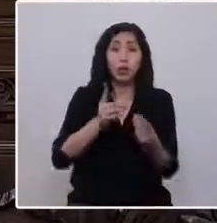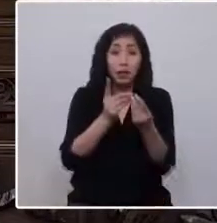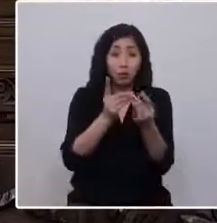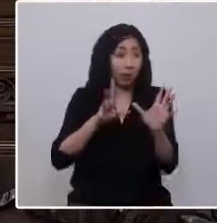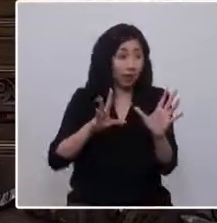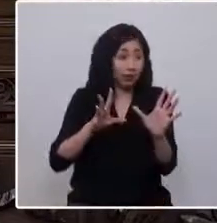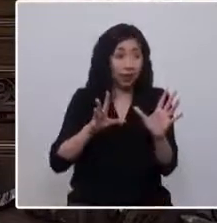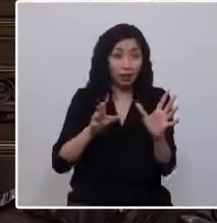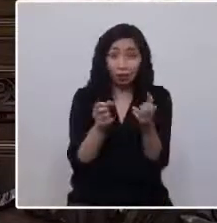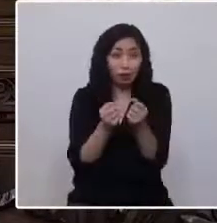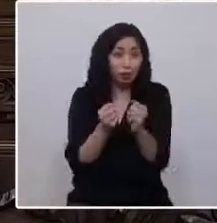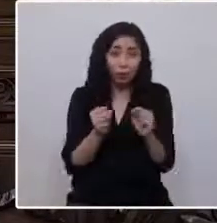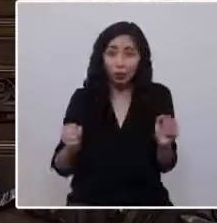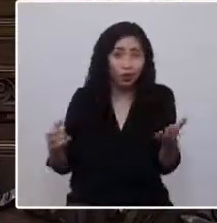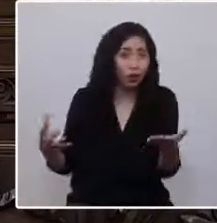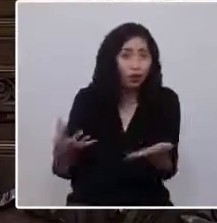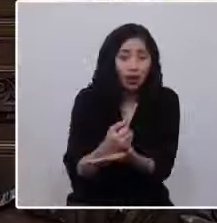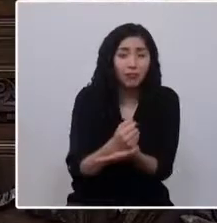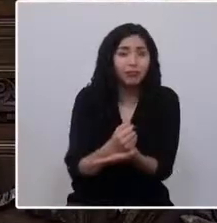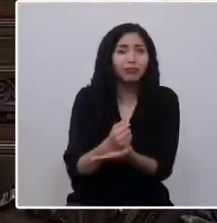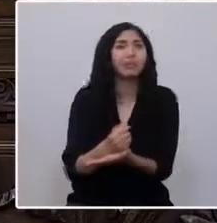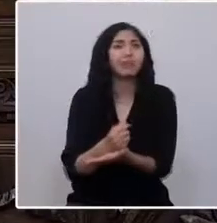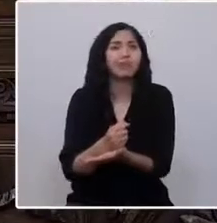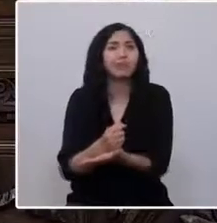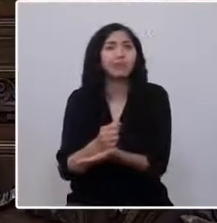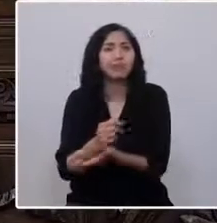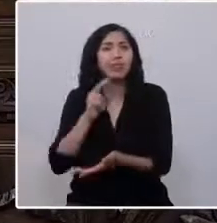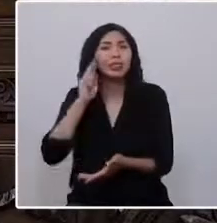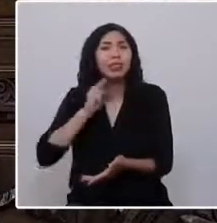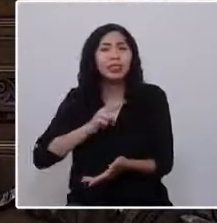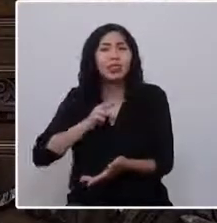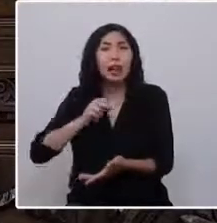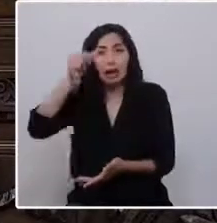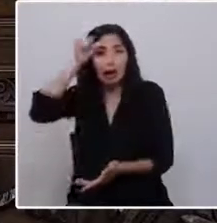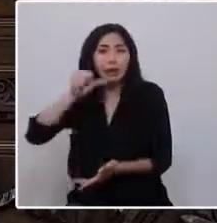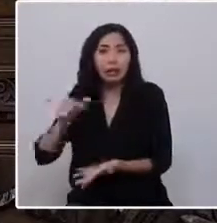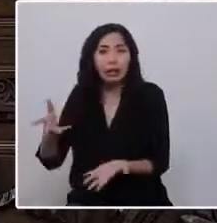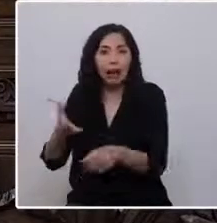puede levantar sin terminar primero constante impunidad